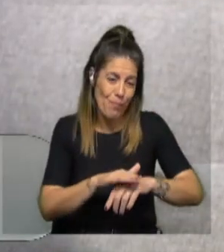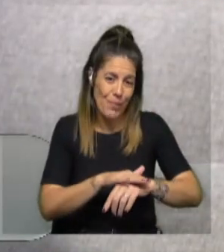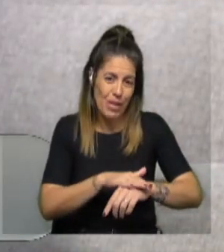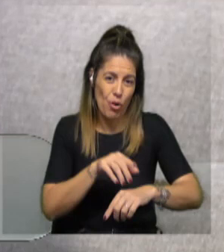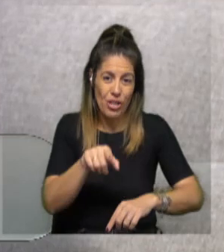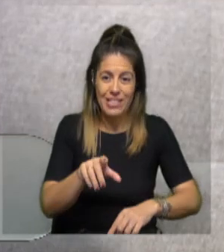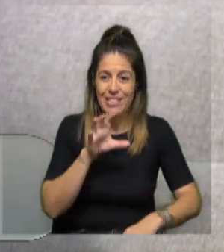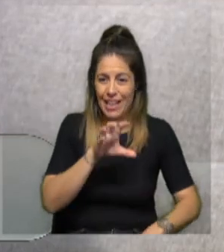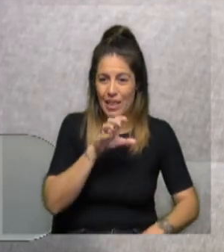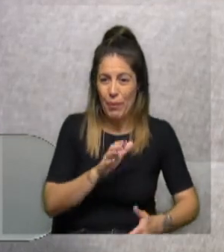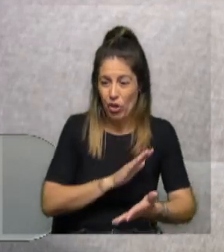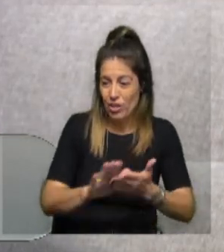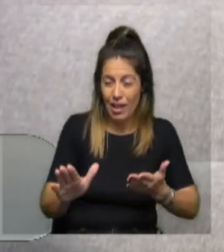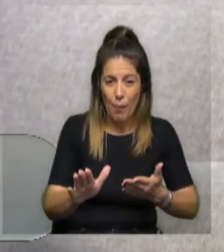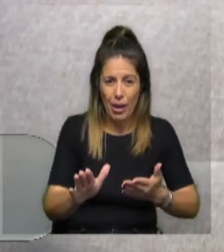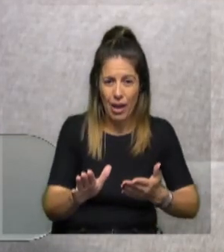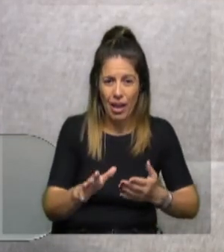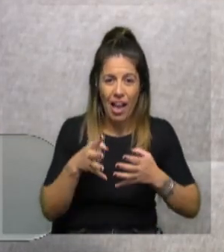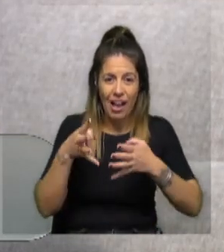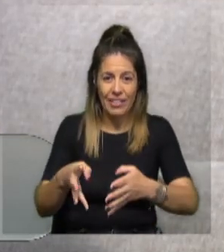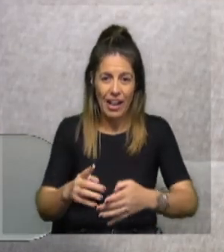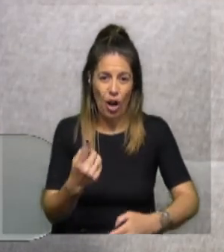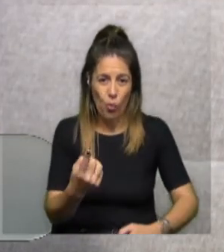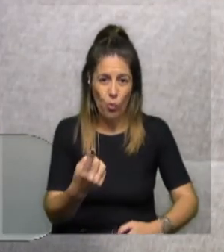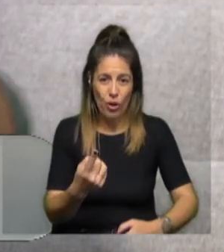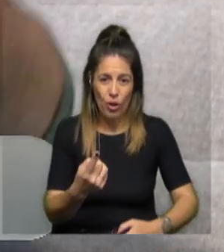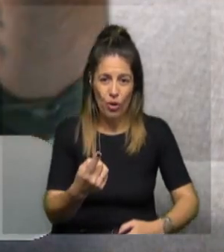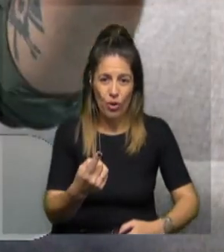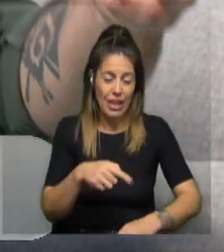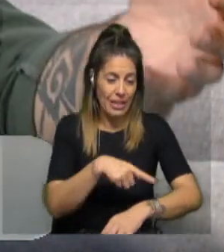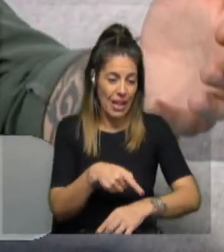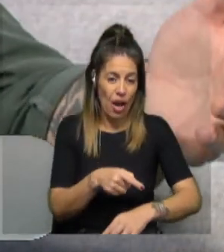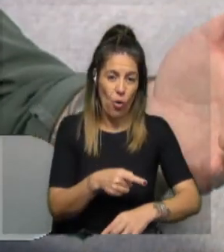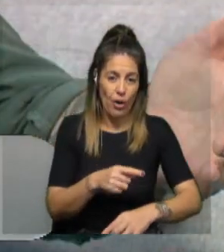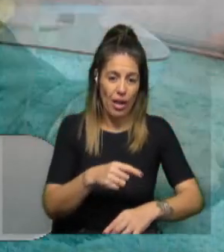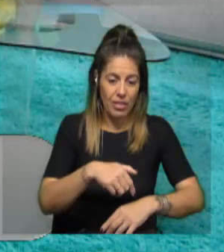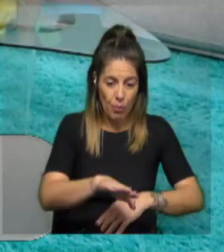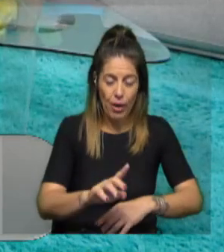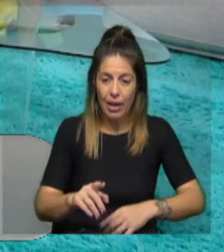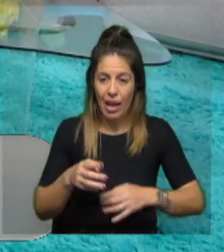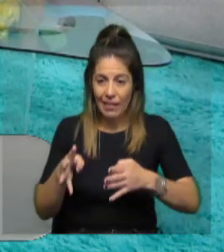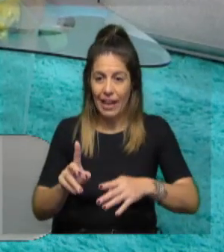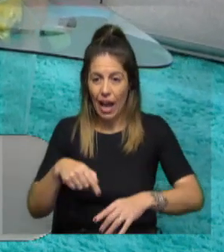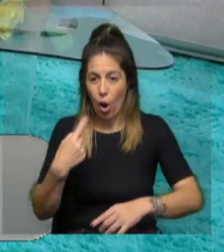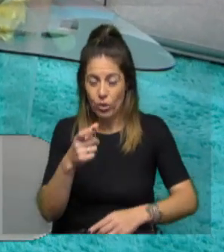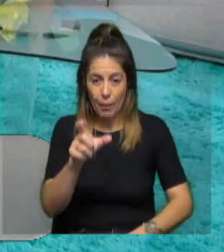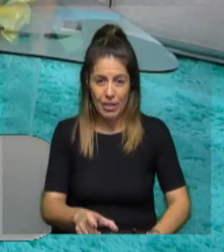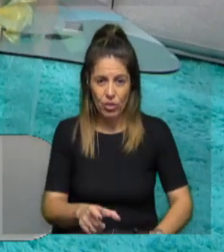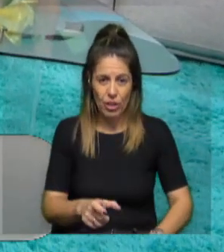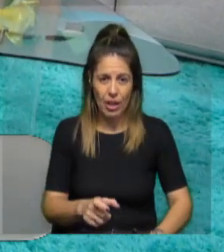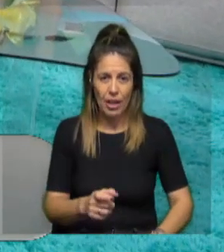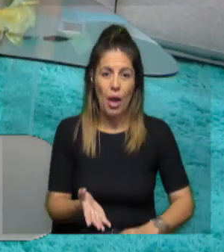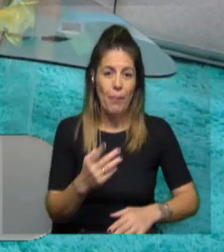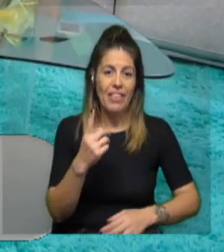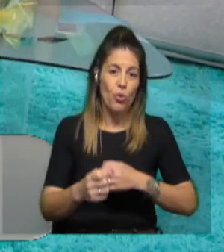perro se escapa y ataca a uno y después a la hora y algo ataca a alguien más y tiene más de un año y pico, o sea, es